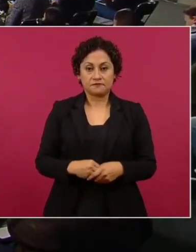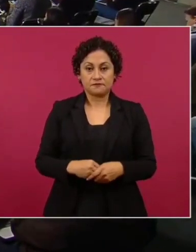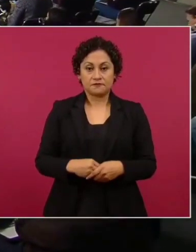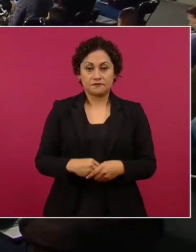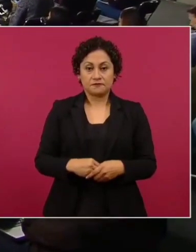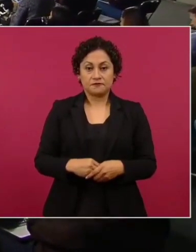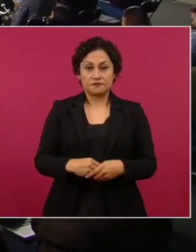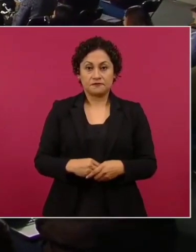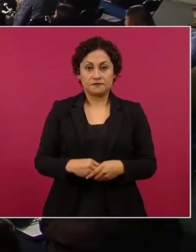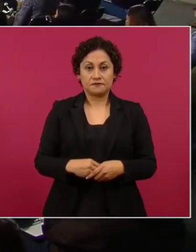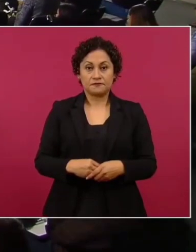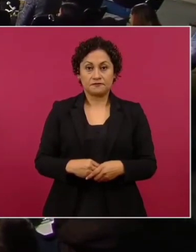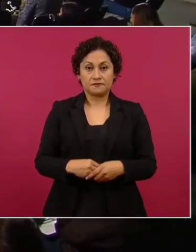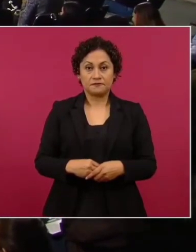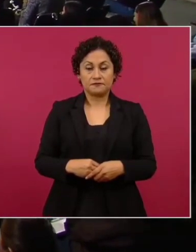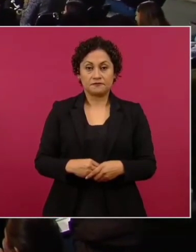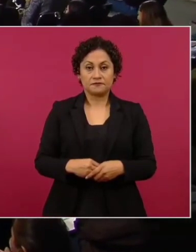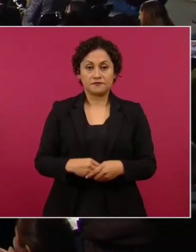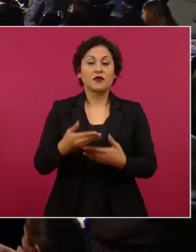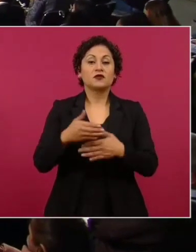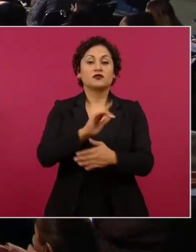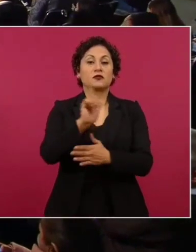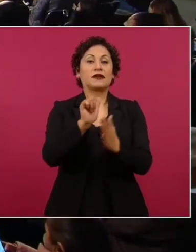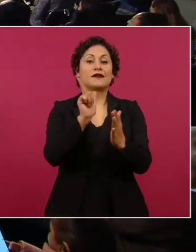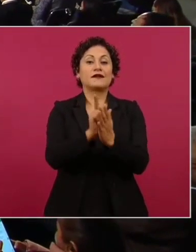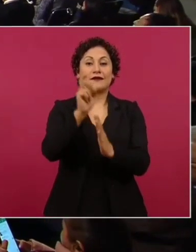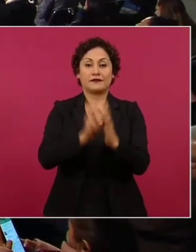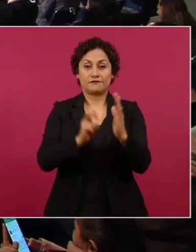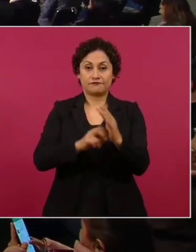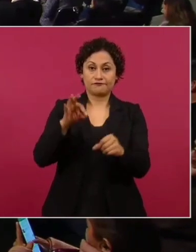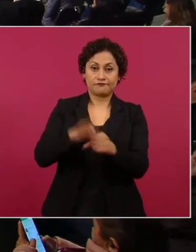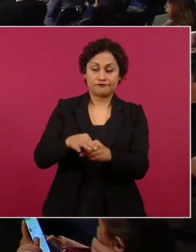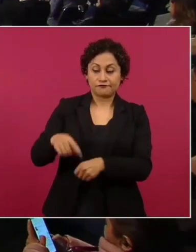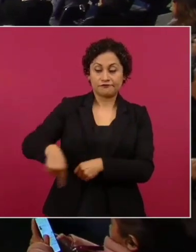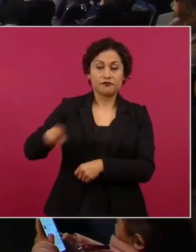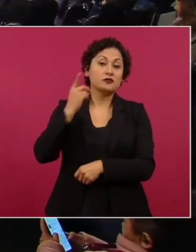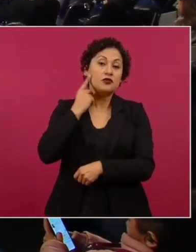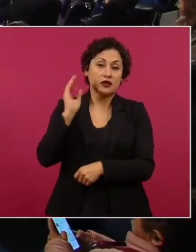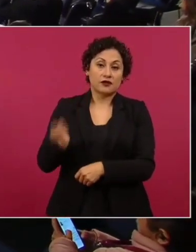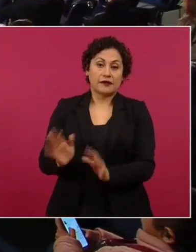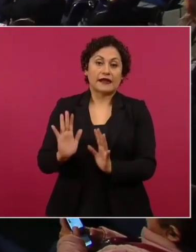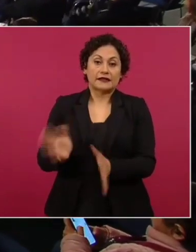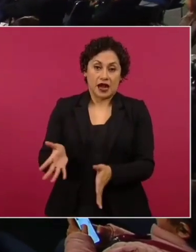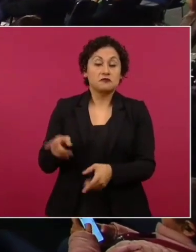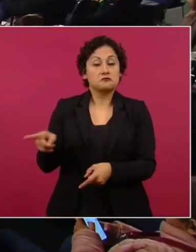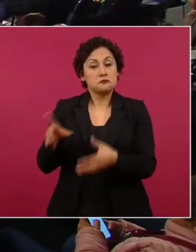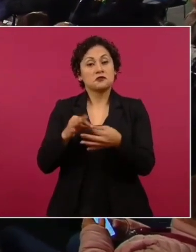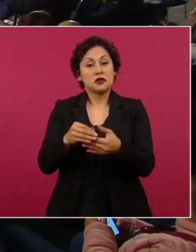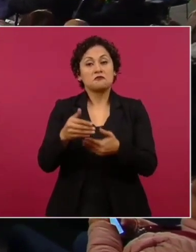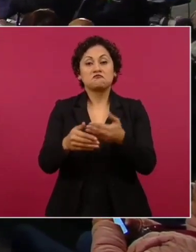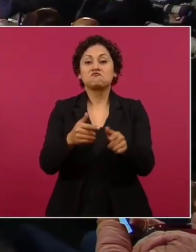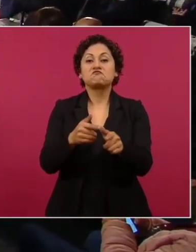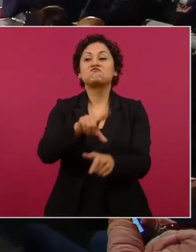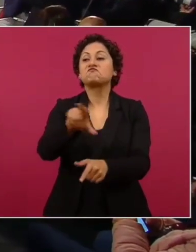la ley que aprobó la Cámara de Diputados y la ruta que vamos a continuar. Adelante.